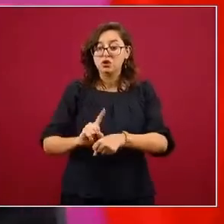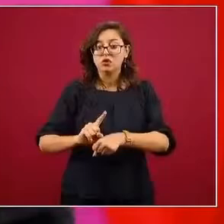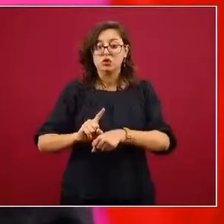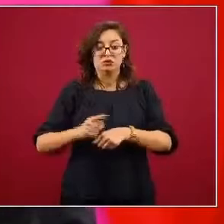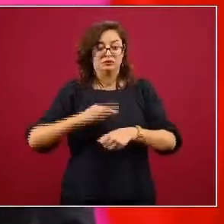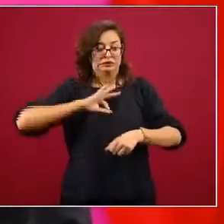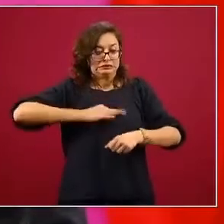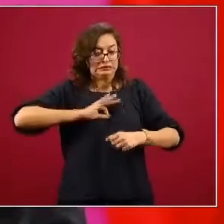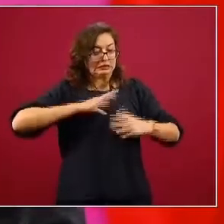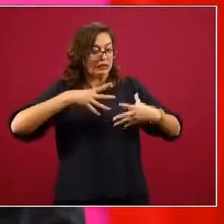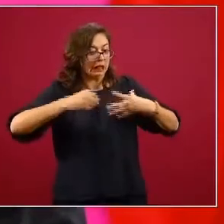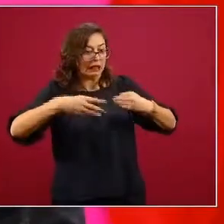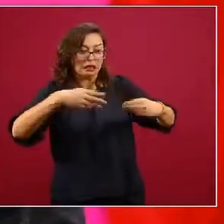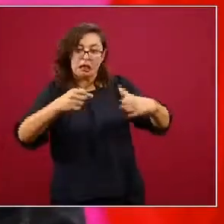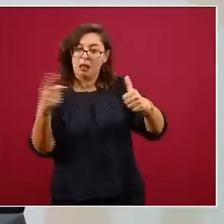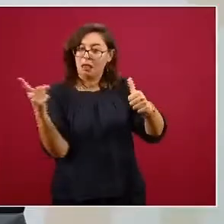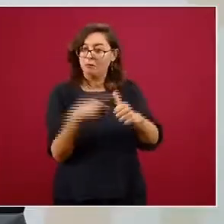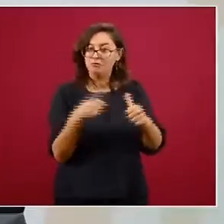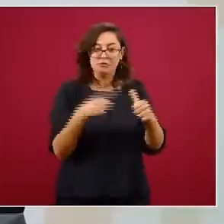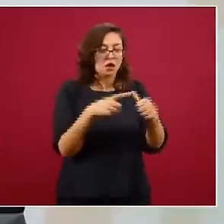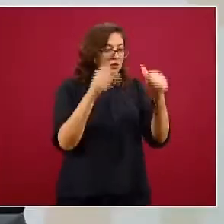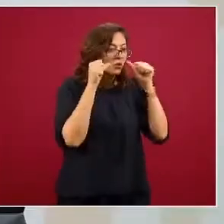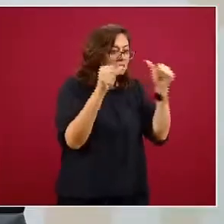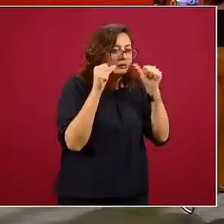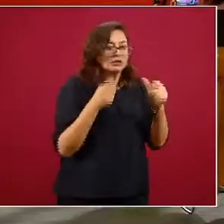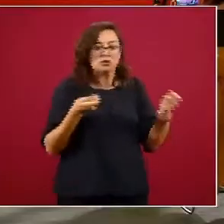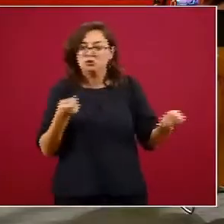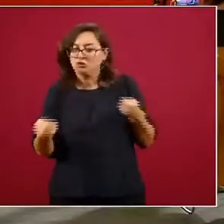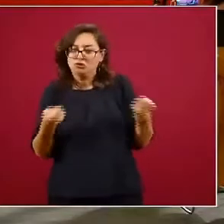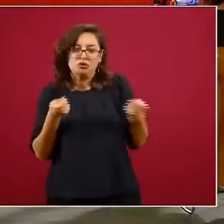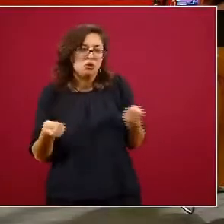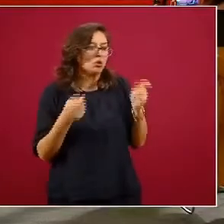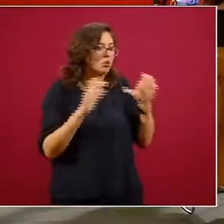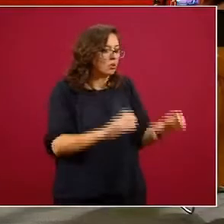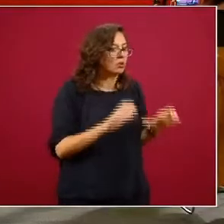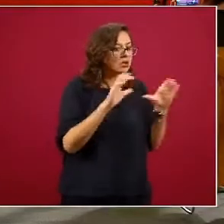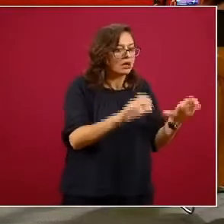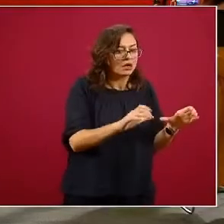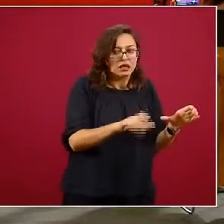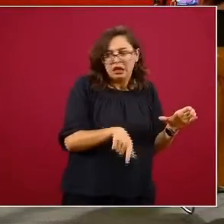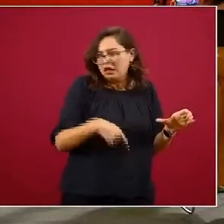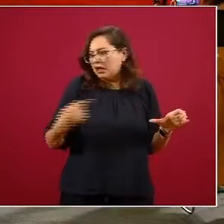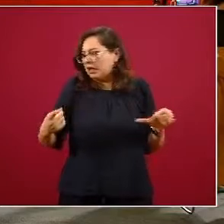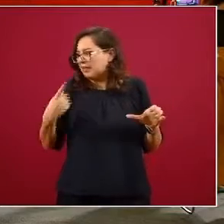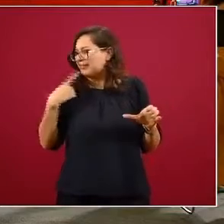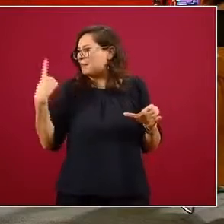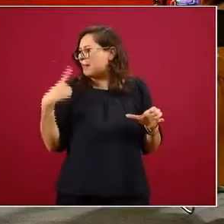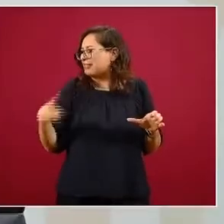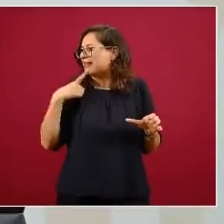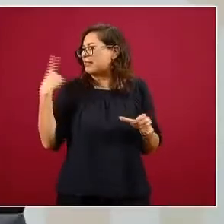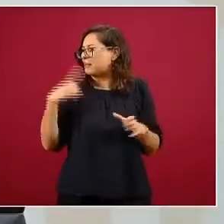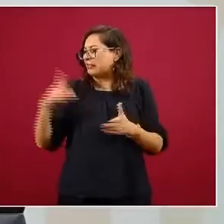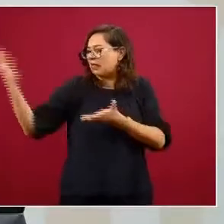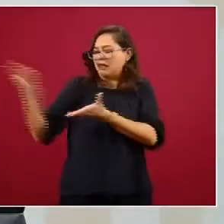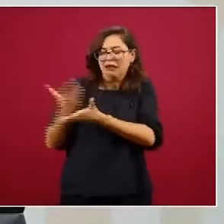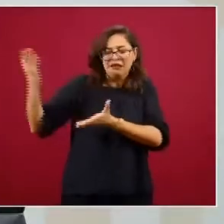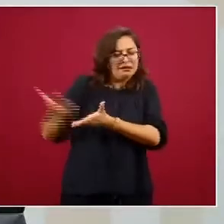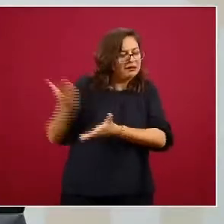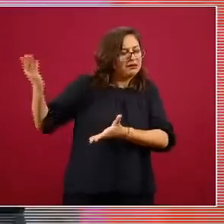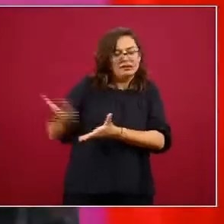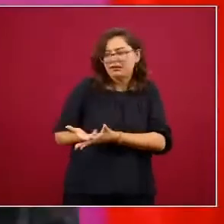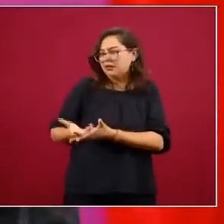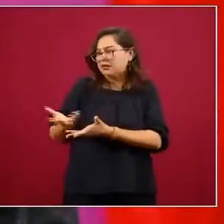medio de la prioridad que es manejar una epidemia, es responder a todos estos recursos